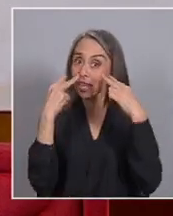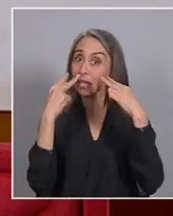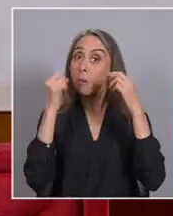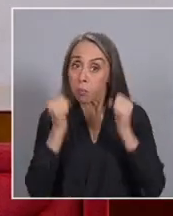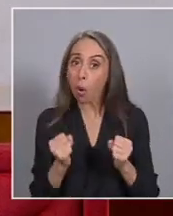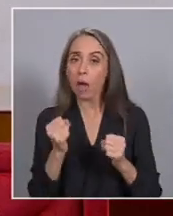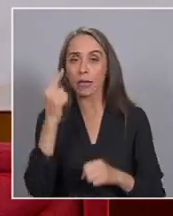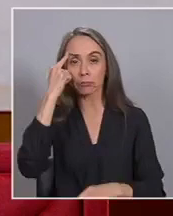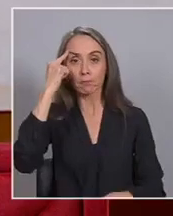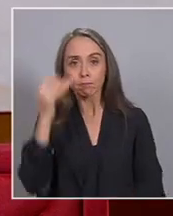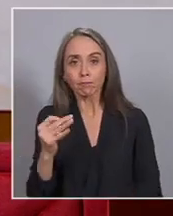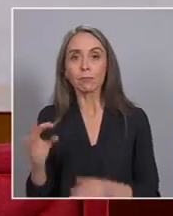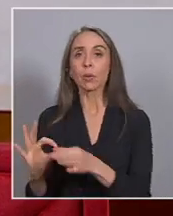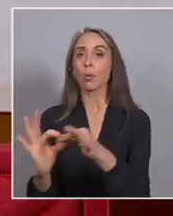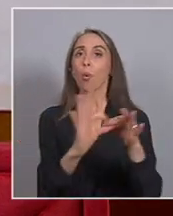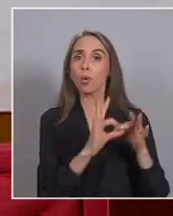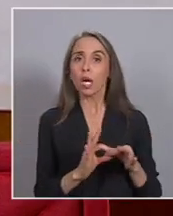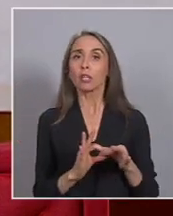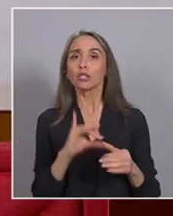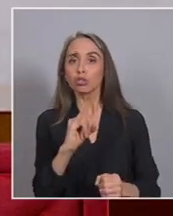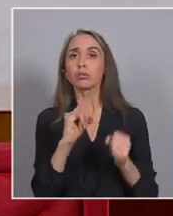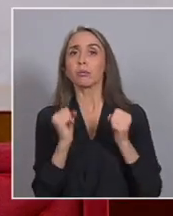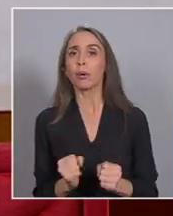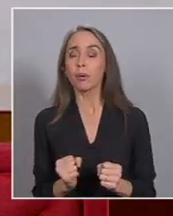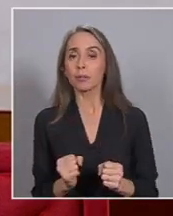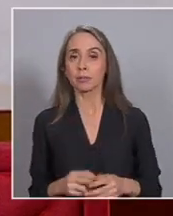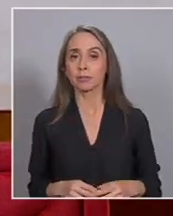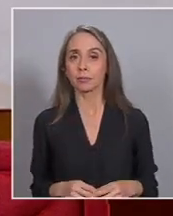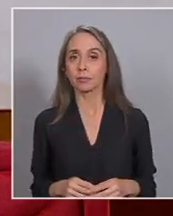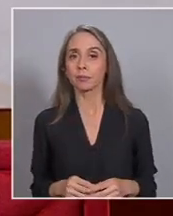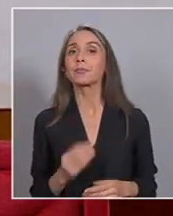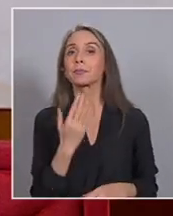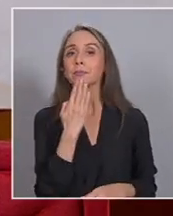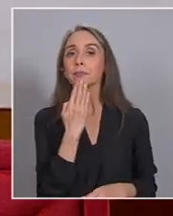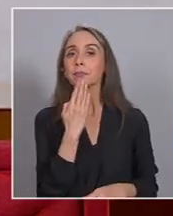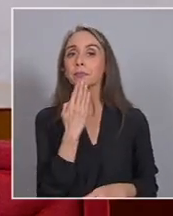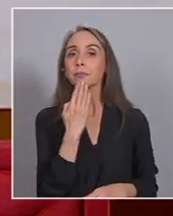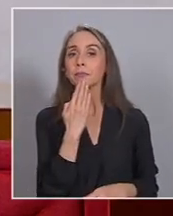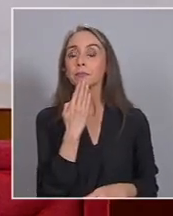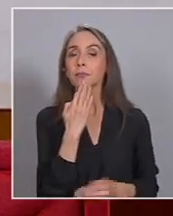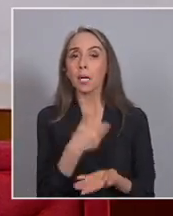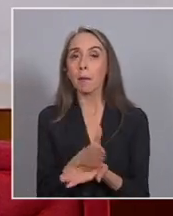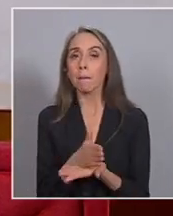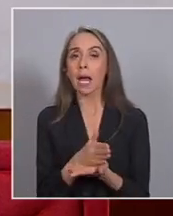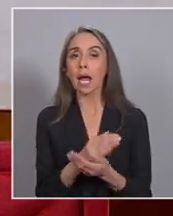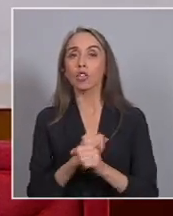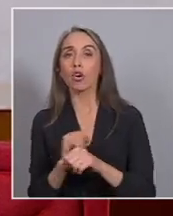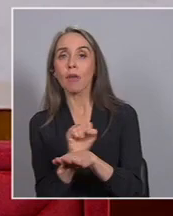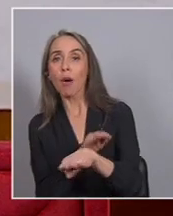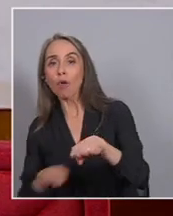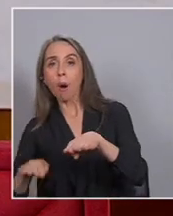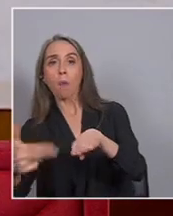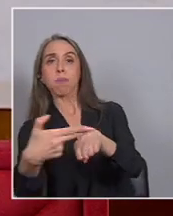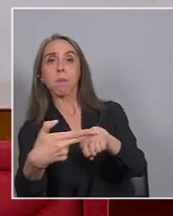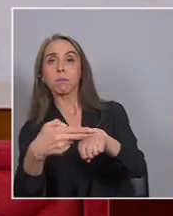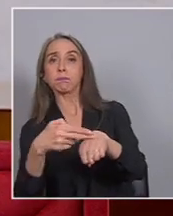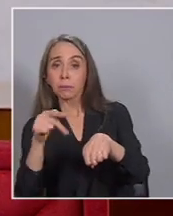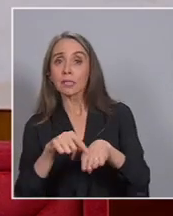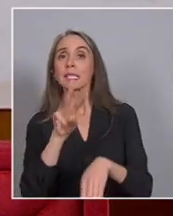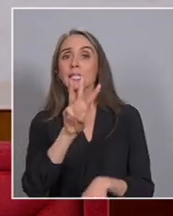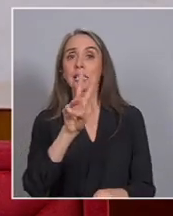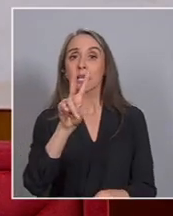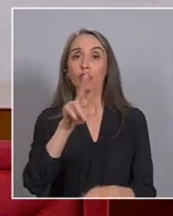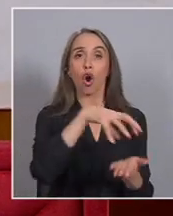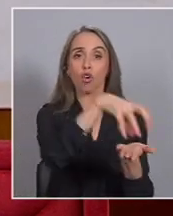Con convicción y con unidad se puede. También con el plan antiencerronas se han intervenido